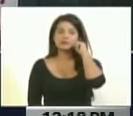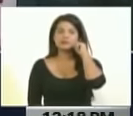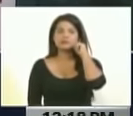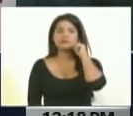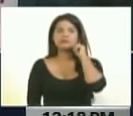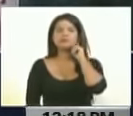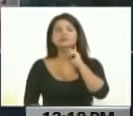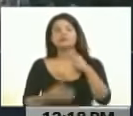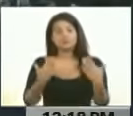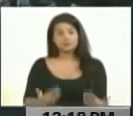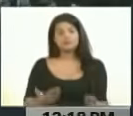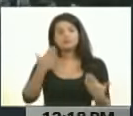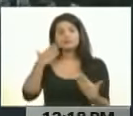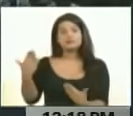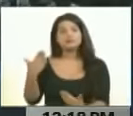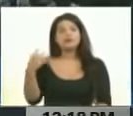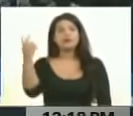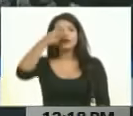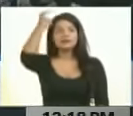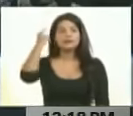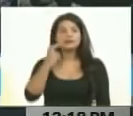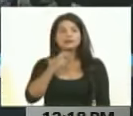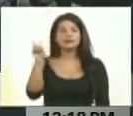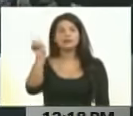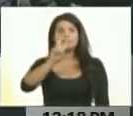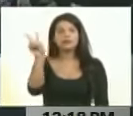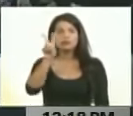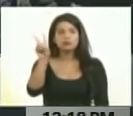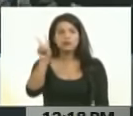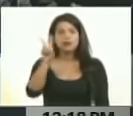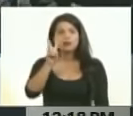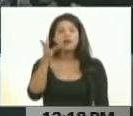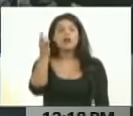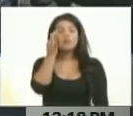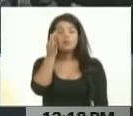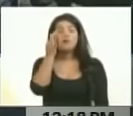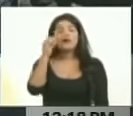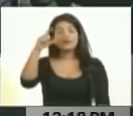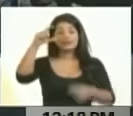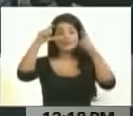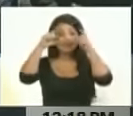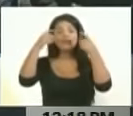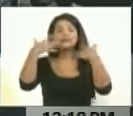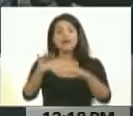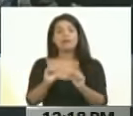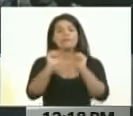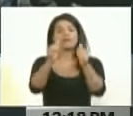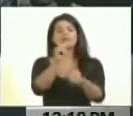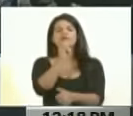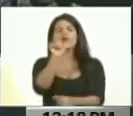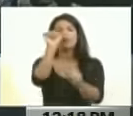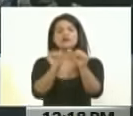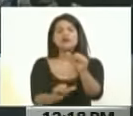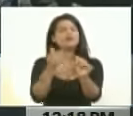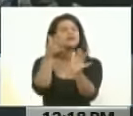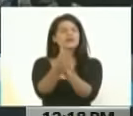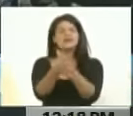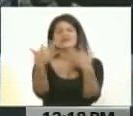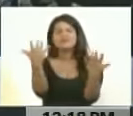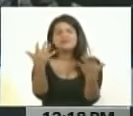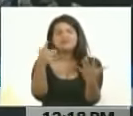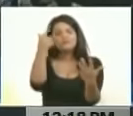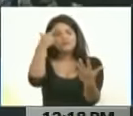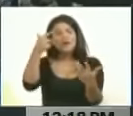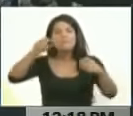Así es, en este momento la canciller de la República Bolivariana de Venezuela, Delcy Rodríguez, va a iniciar un pronunciamiento sobre la situación